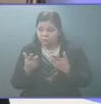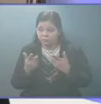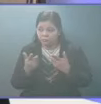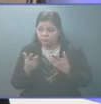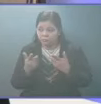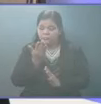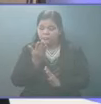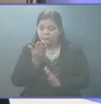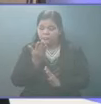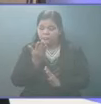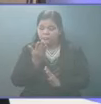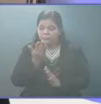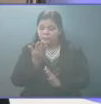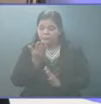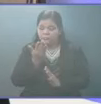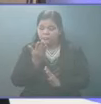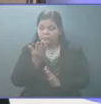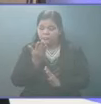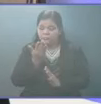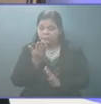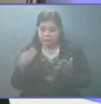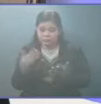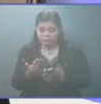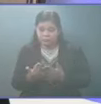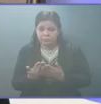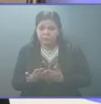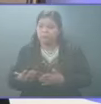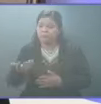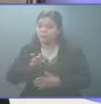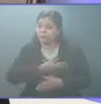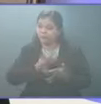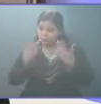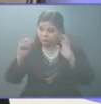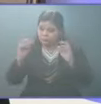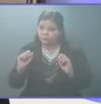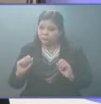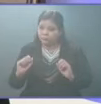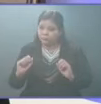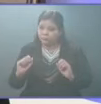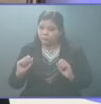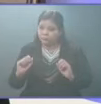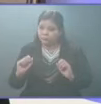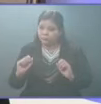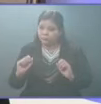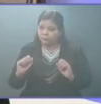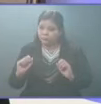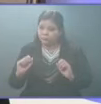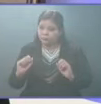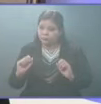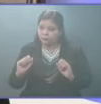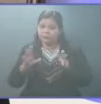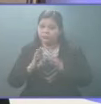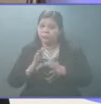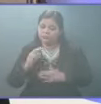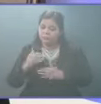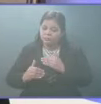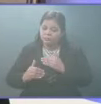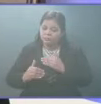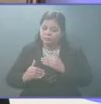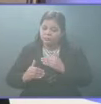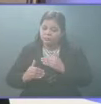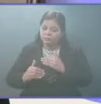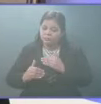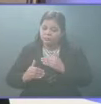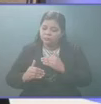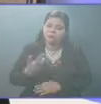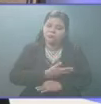sus aspectos de la vida diaria, como caminar, como el equilibrio, o realizar esas actividades tan básicas que se